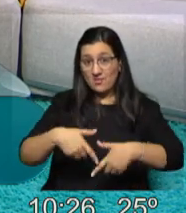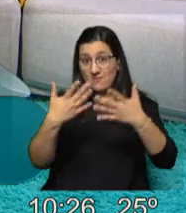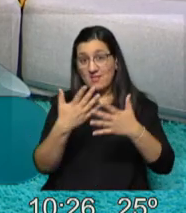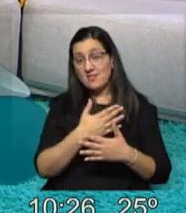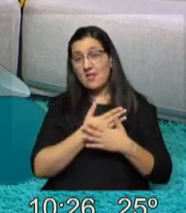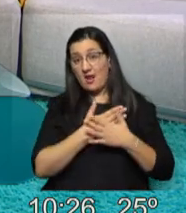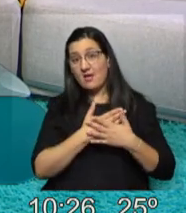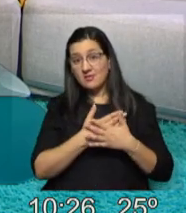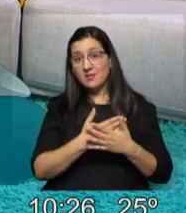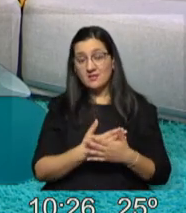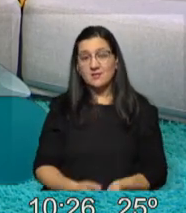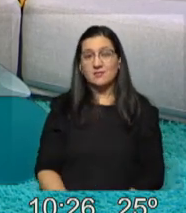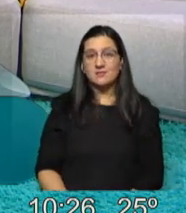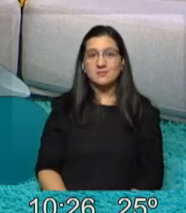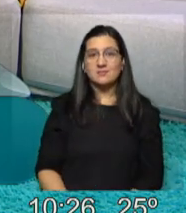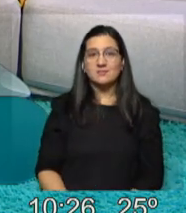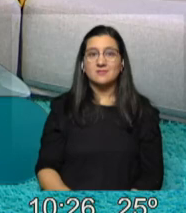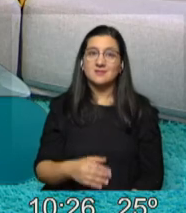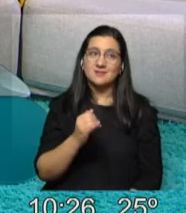Estoy autorizado a... sí.